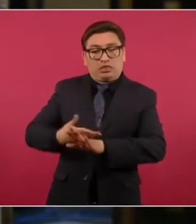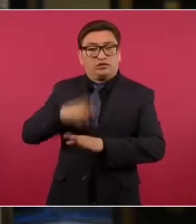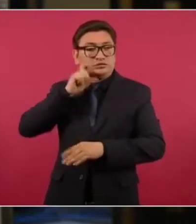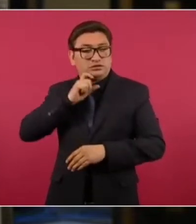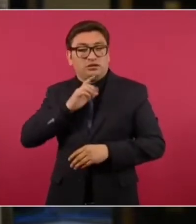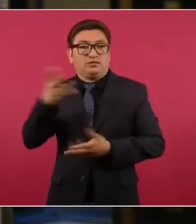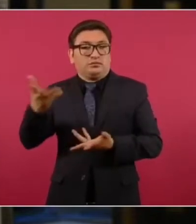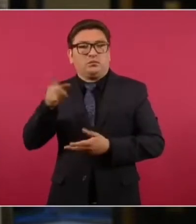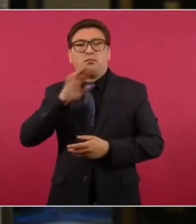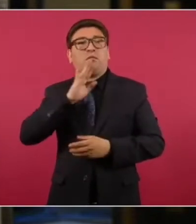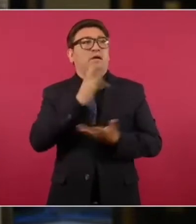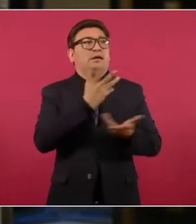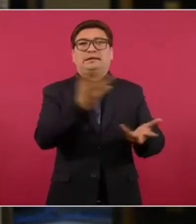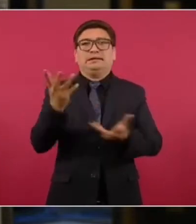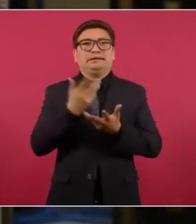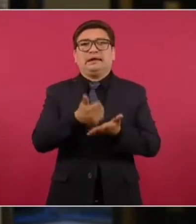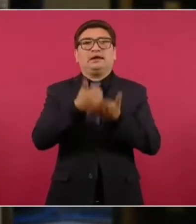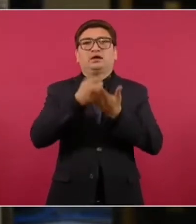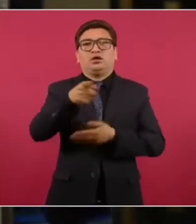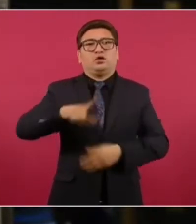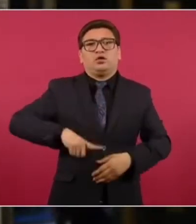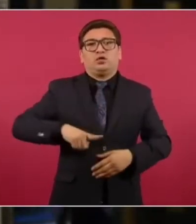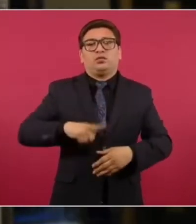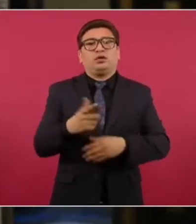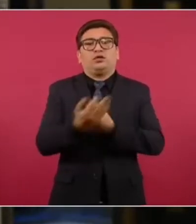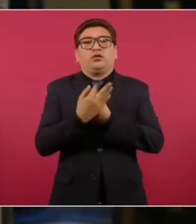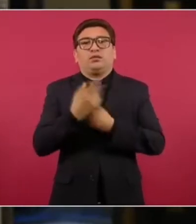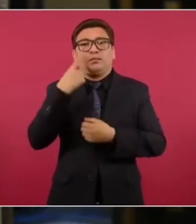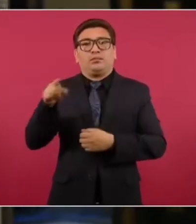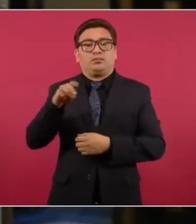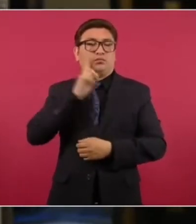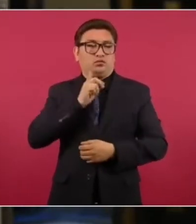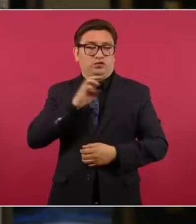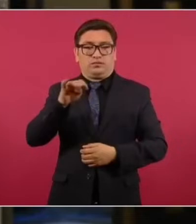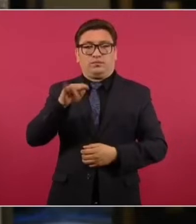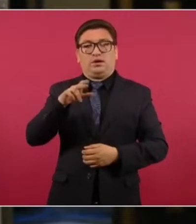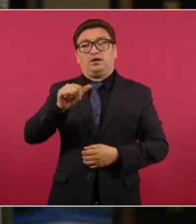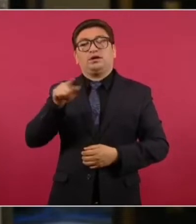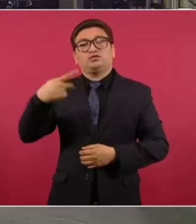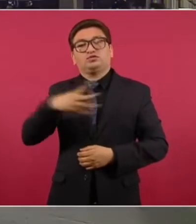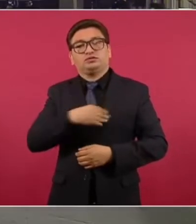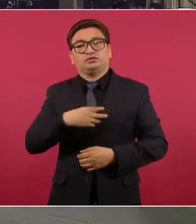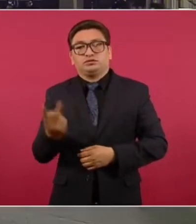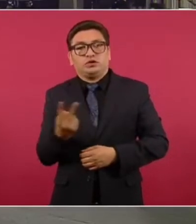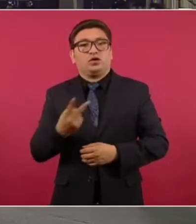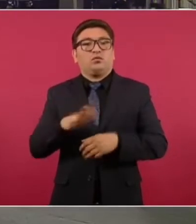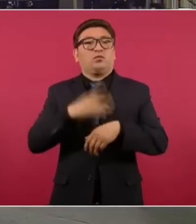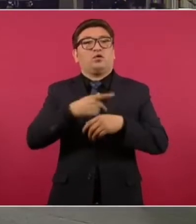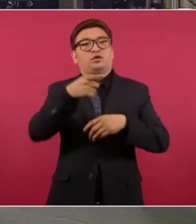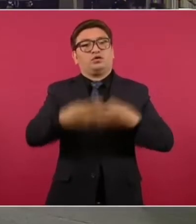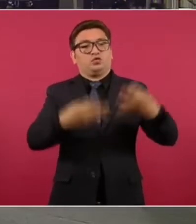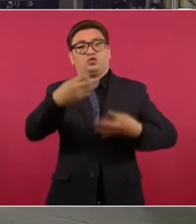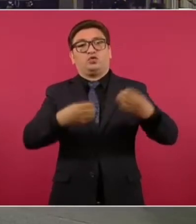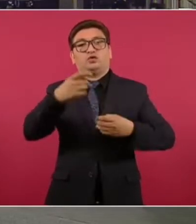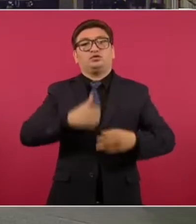esta madre desesperada, ¿qué puede hacer su gobierno para ayudarla, a la señora Mariela Albarrán y a sus hijas, que luchan contra un poder judicial de